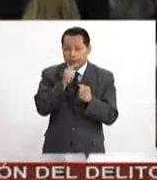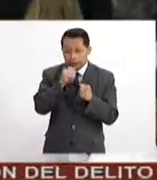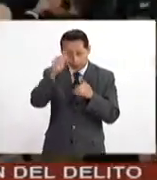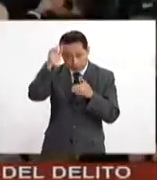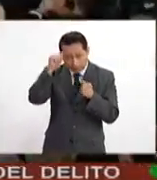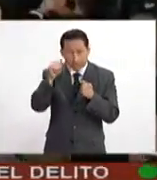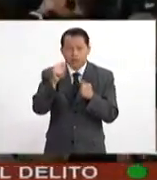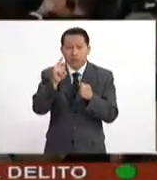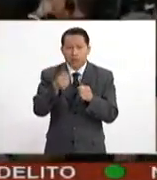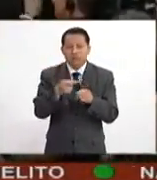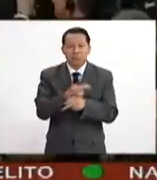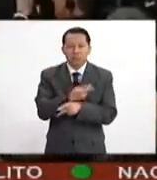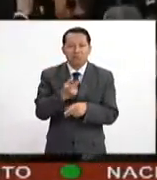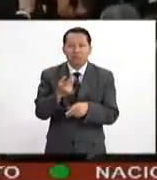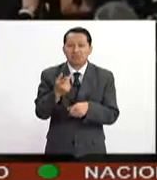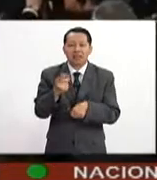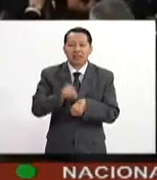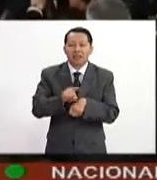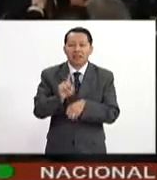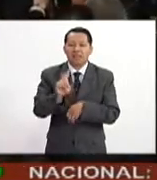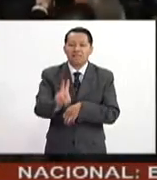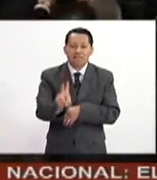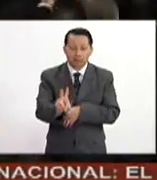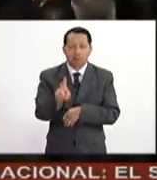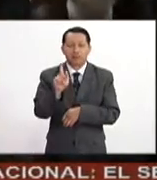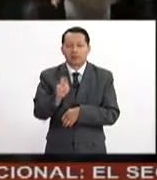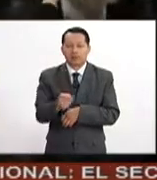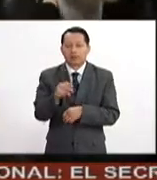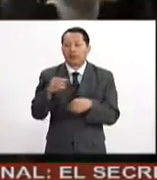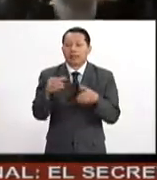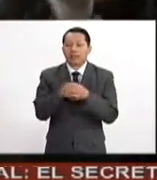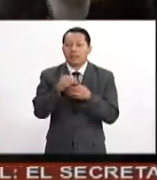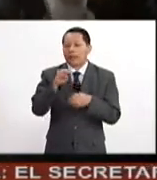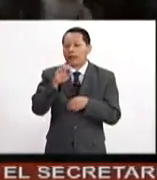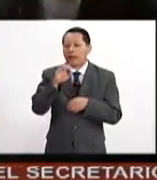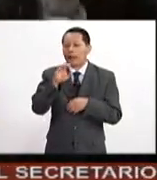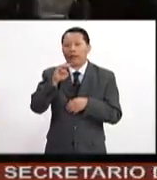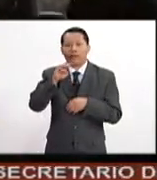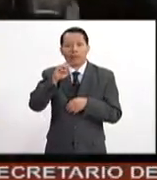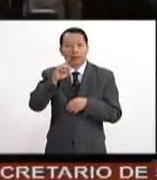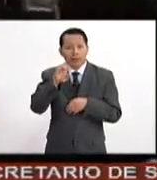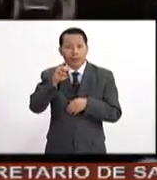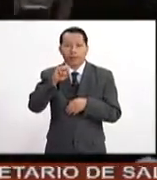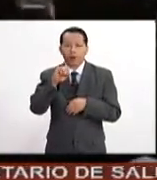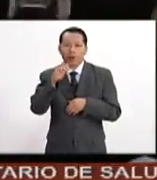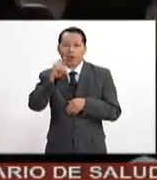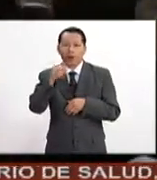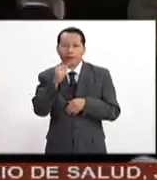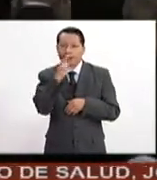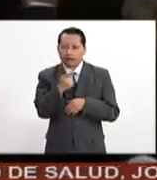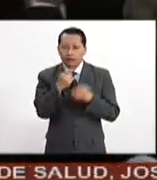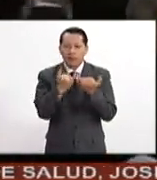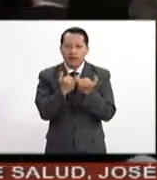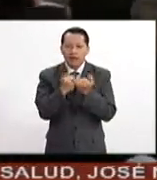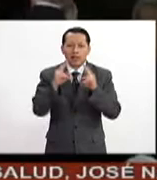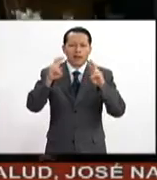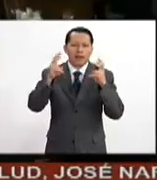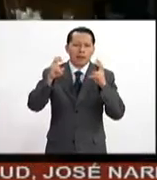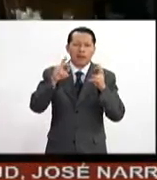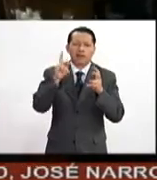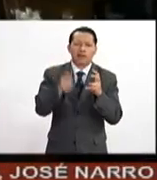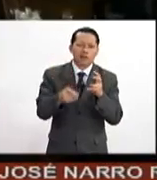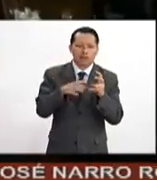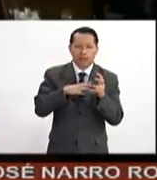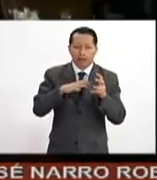final, probablemente para el día viernes, los demócratas también se oponen a lo que se llama la llamada fuerza de deportación,